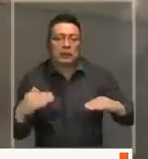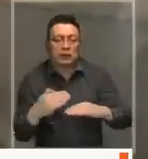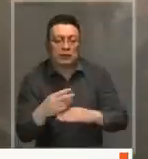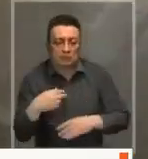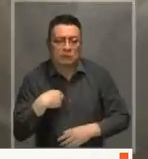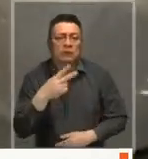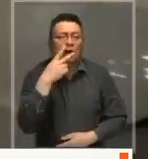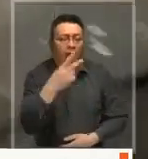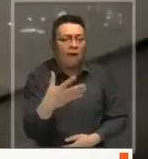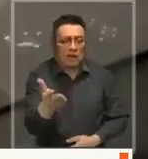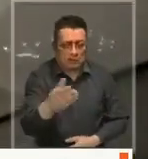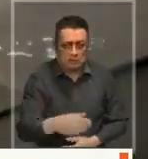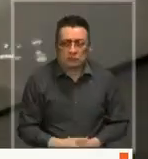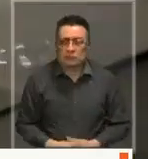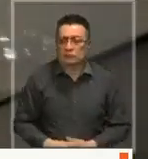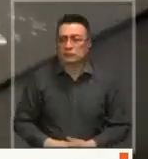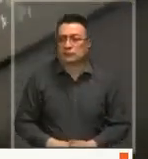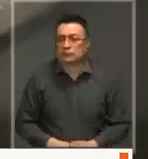ver.